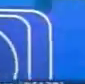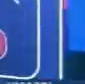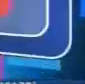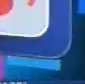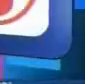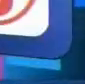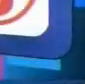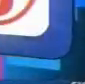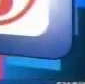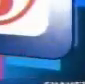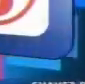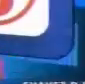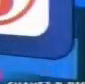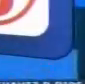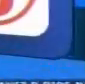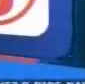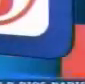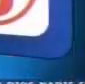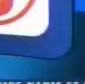bienestar.